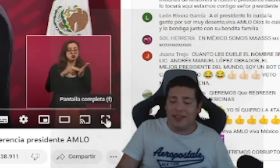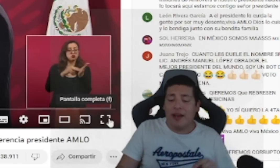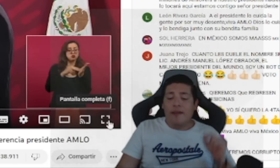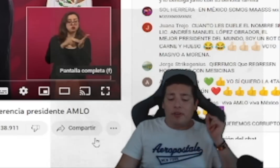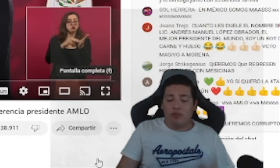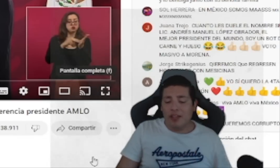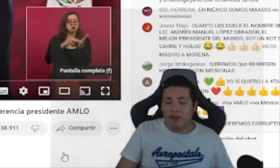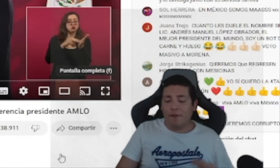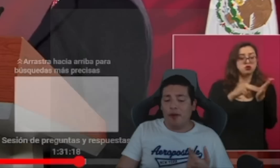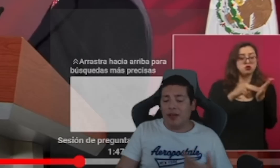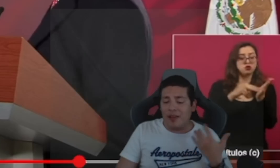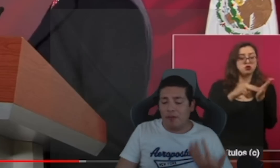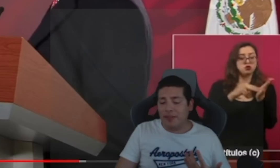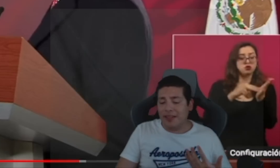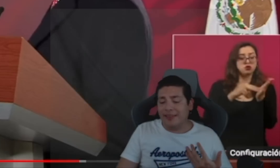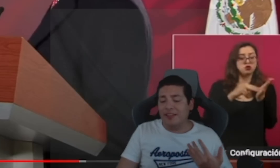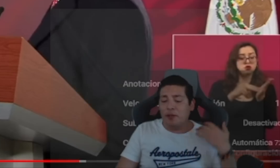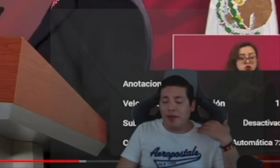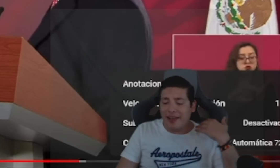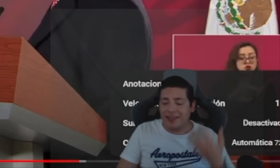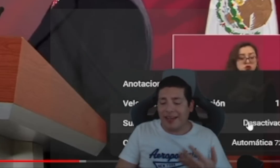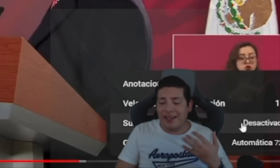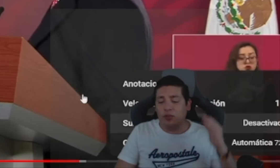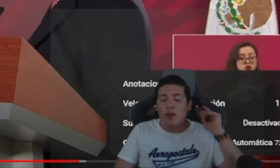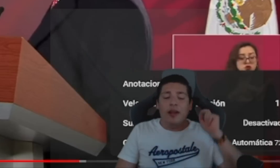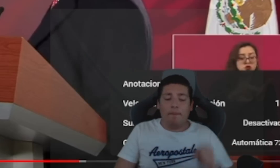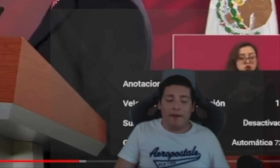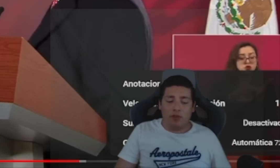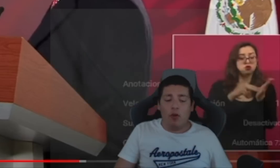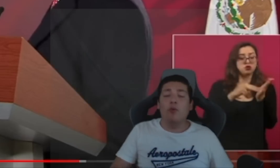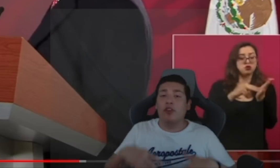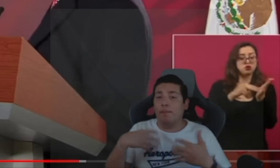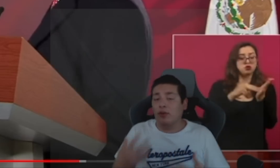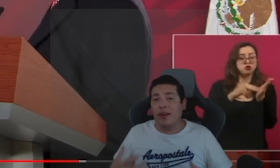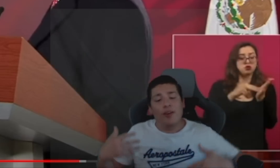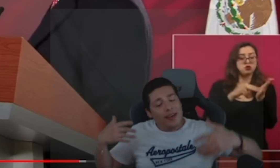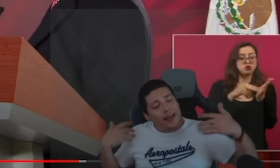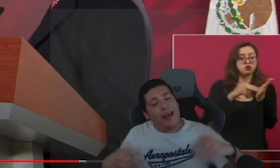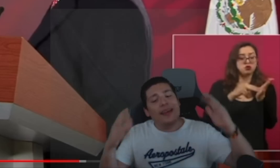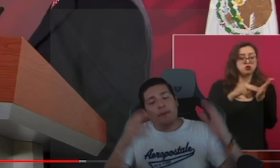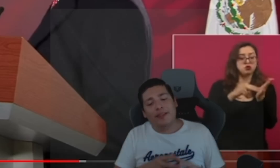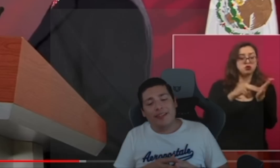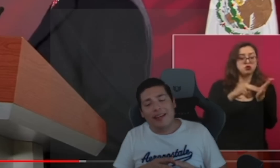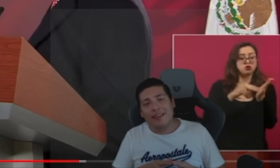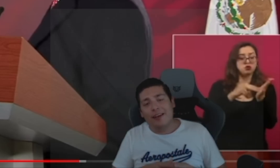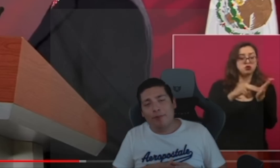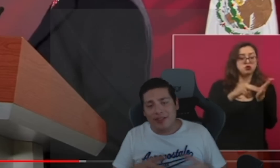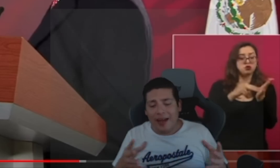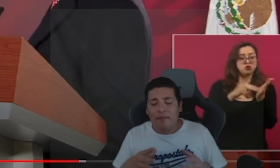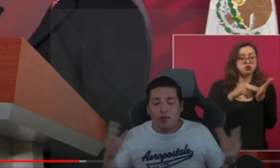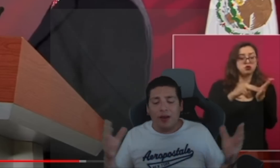presencia. Pero escuchemos qué fue lo que dijo el presidente Andrés Manuel y es que esto le planteó un reportero y de ahí el presidente